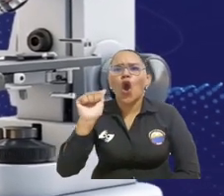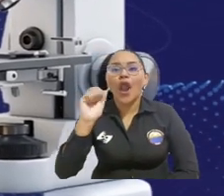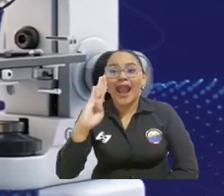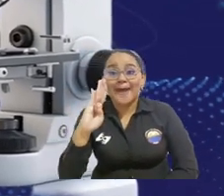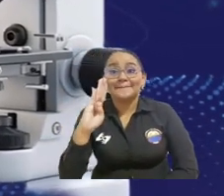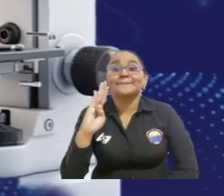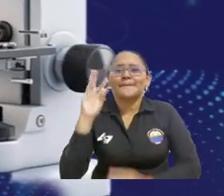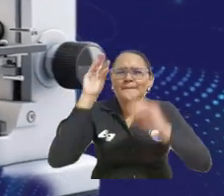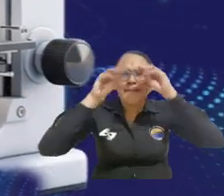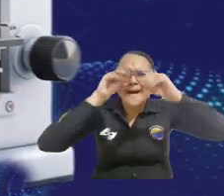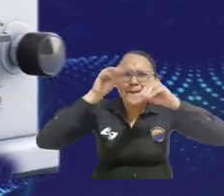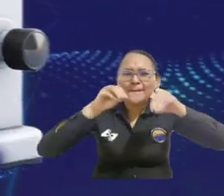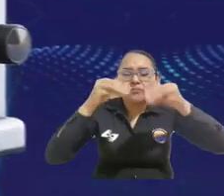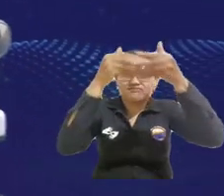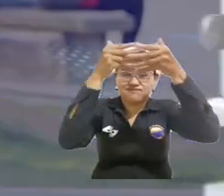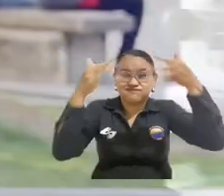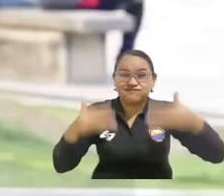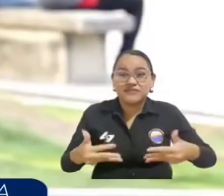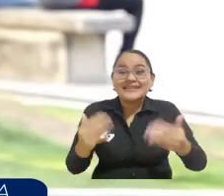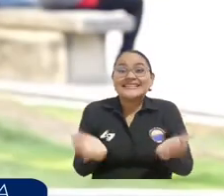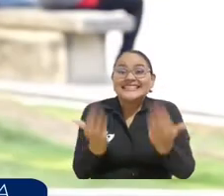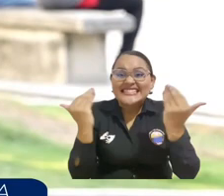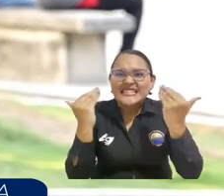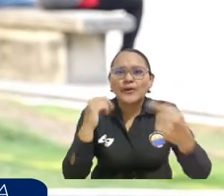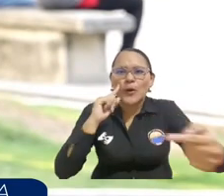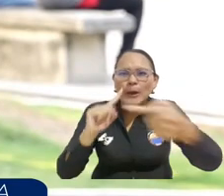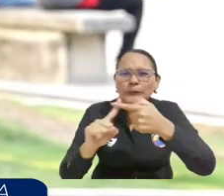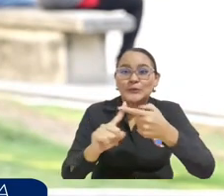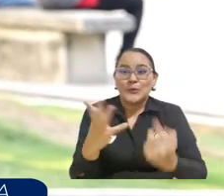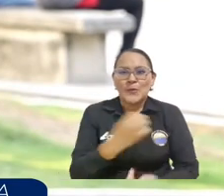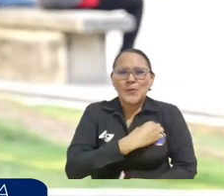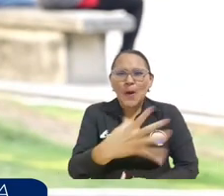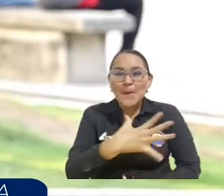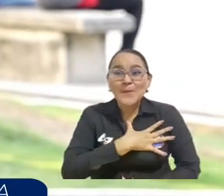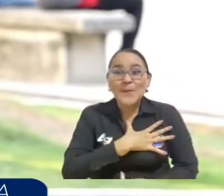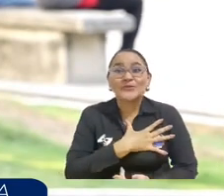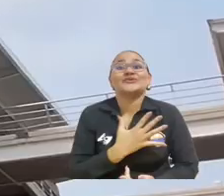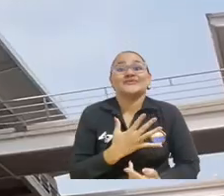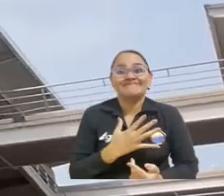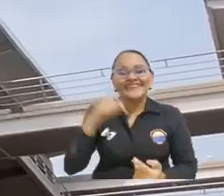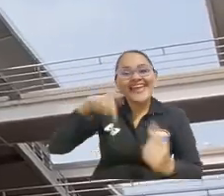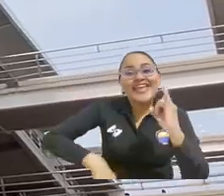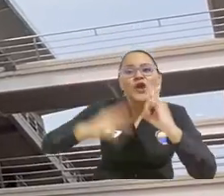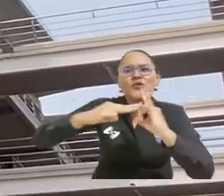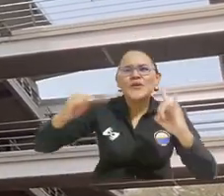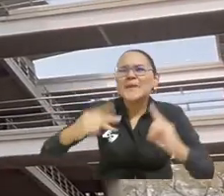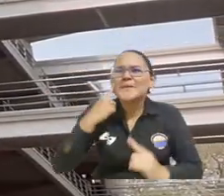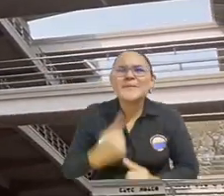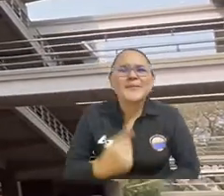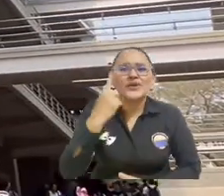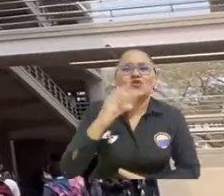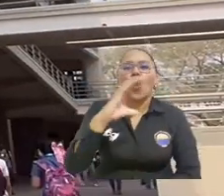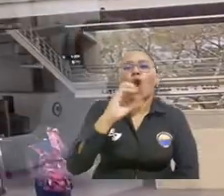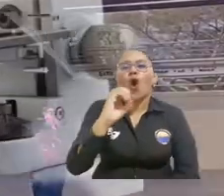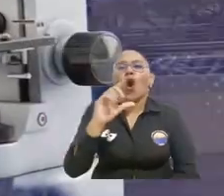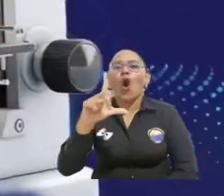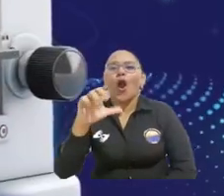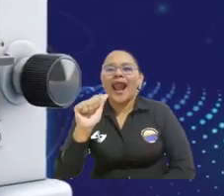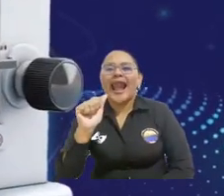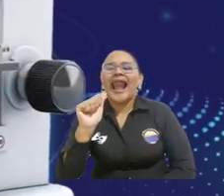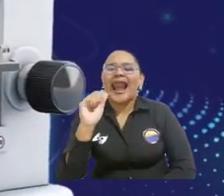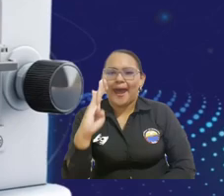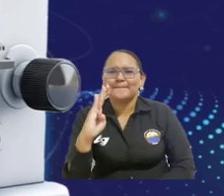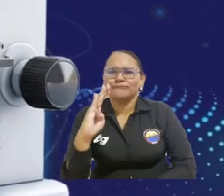La herramienta Colab es una iniciativa que tiene como objetivo la identificación de oportunidades. La Universidad del Magdalena realizó la